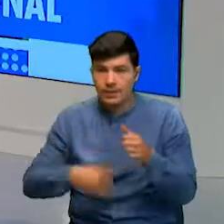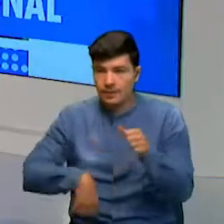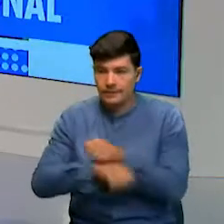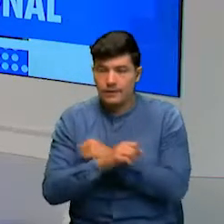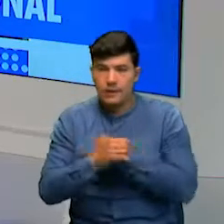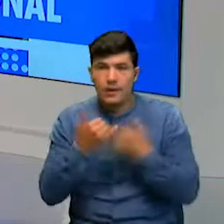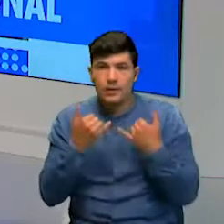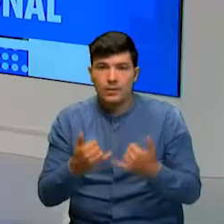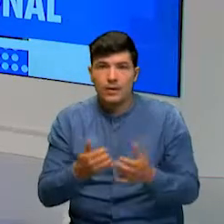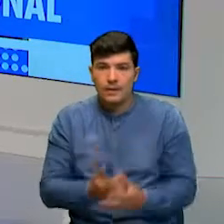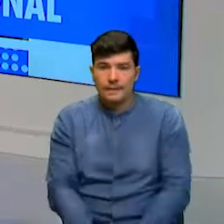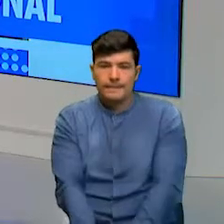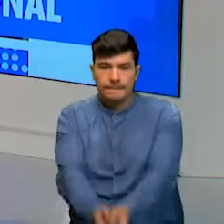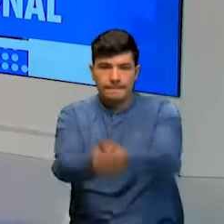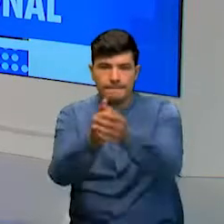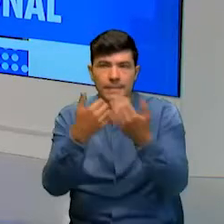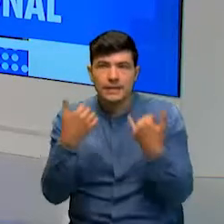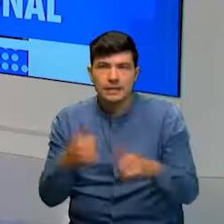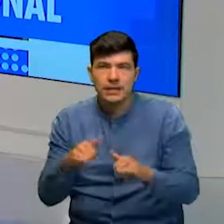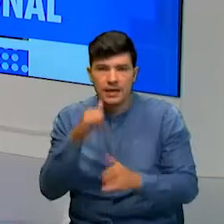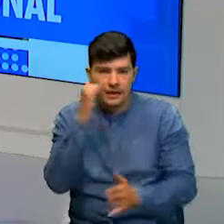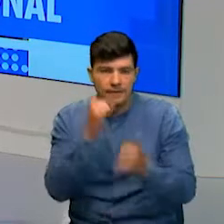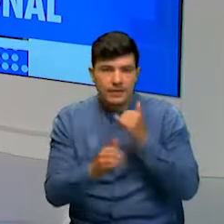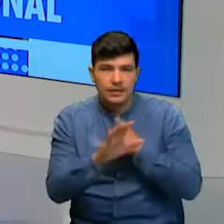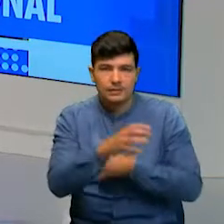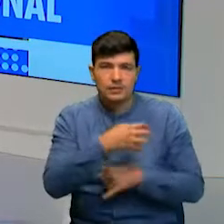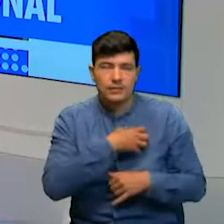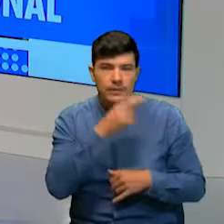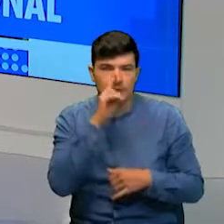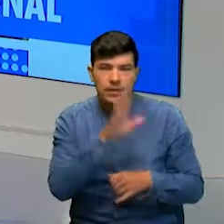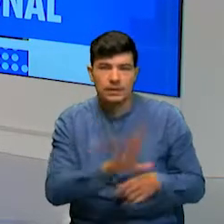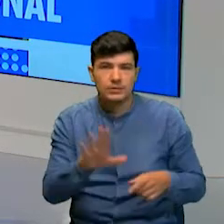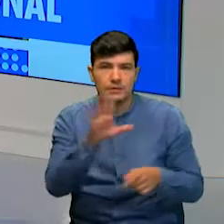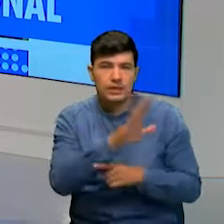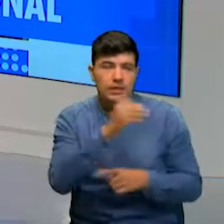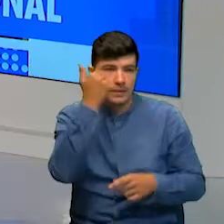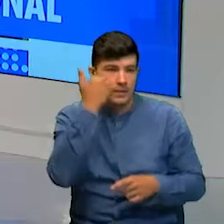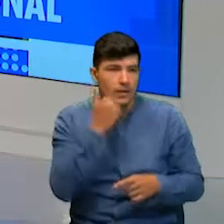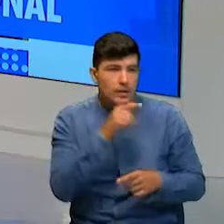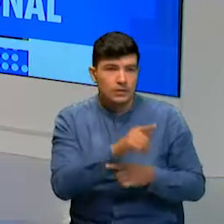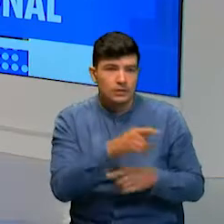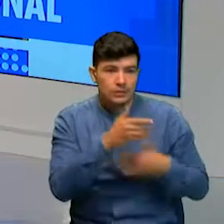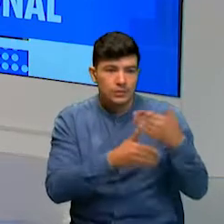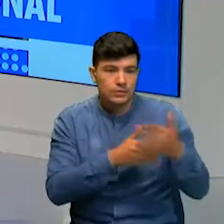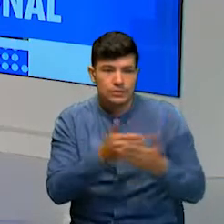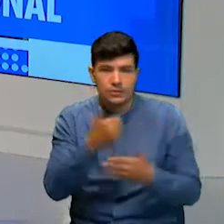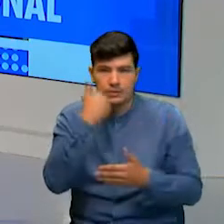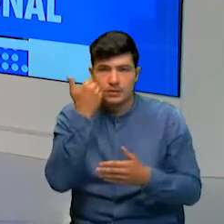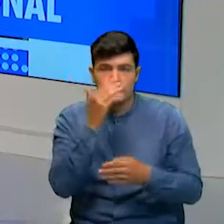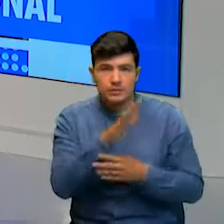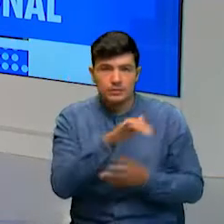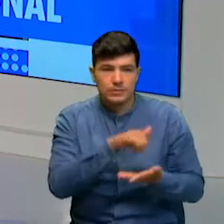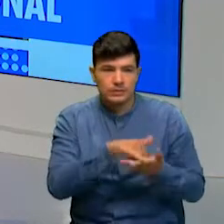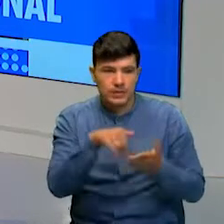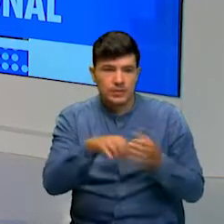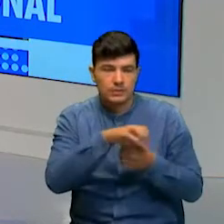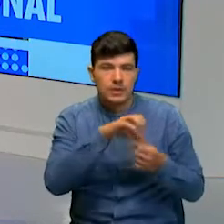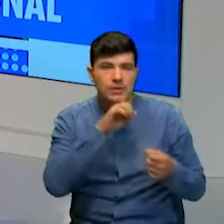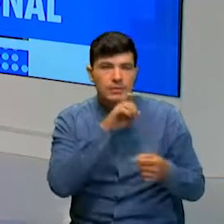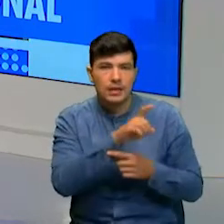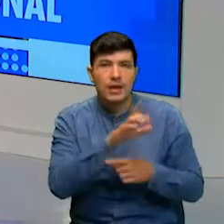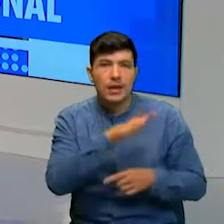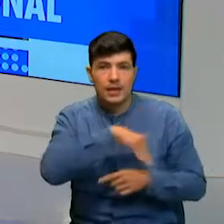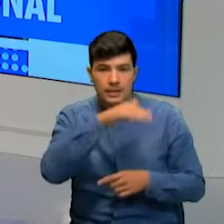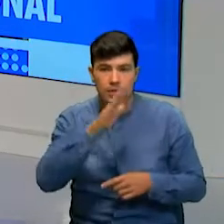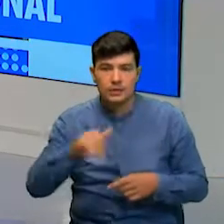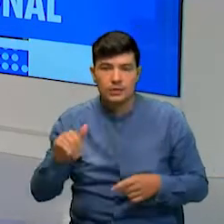Hablamos ahora de voleibol porque se clausuró el torneo nacional en la categoría de menores y en la rama masculina que se disputó en Bucaramanga. Antioquia fue el